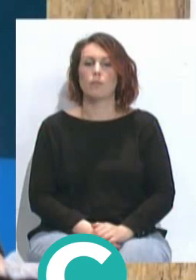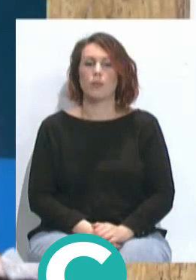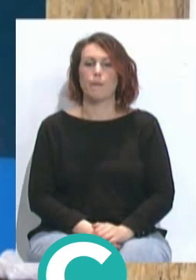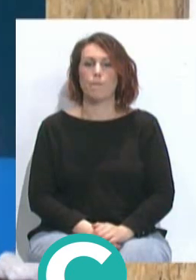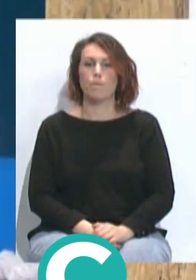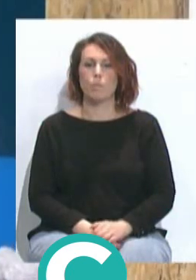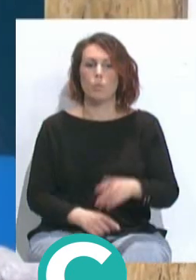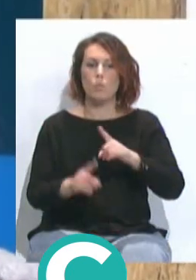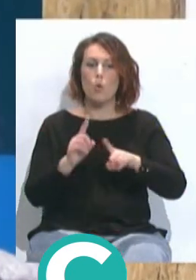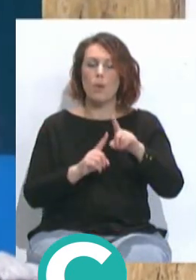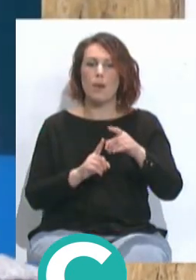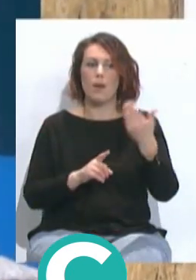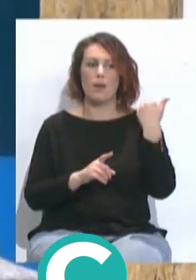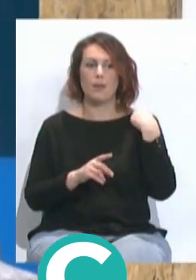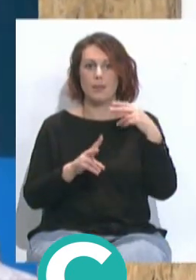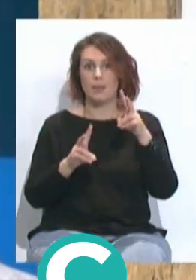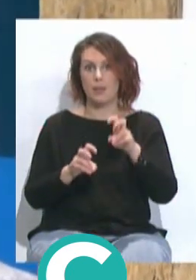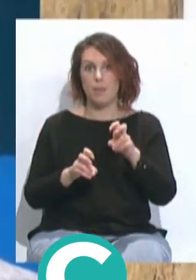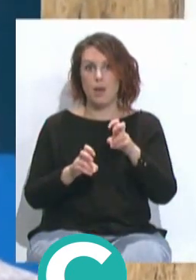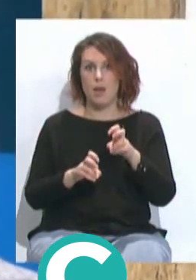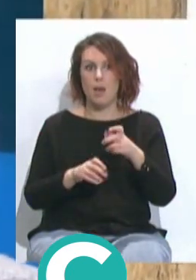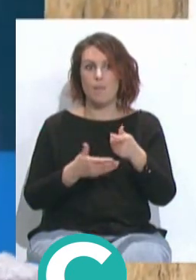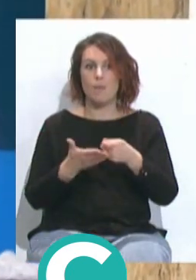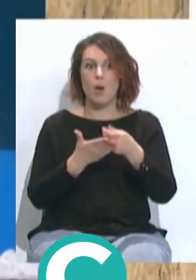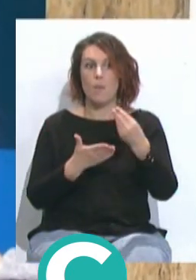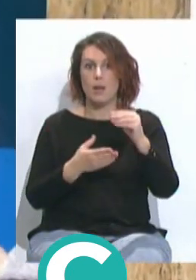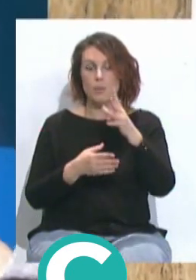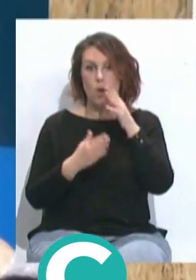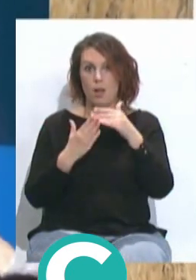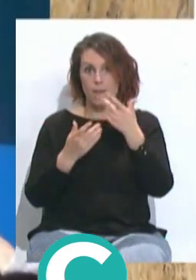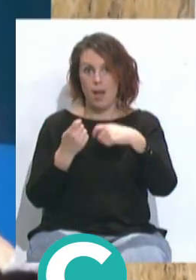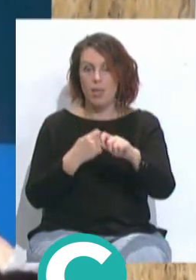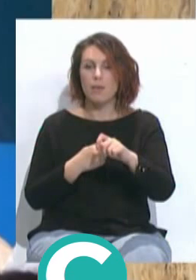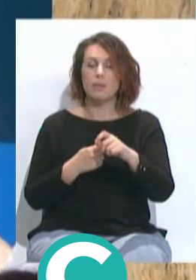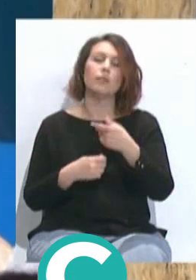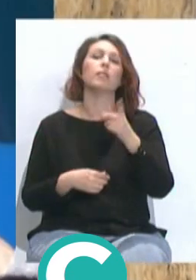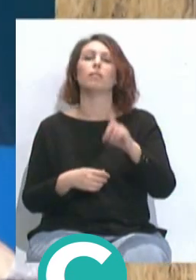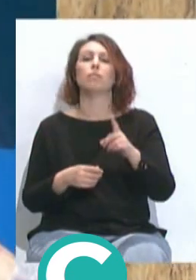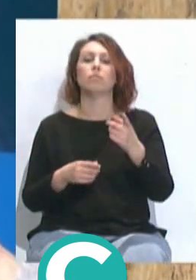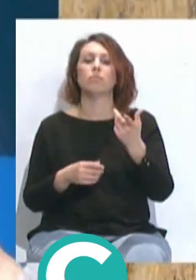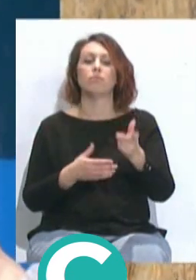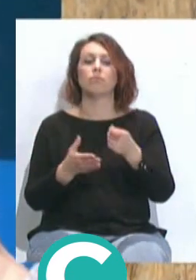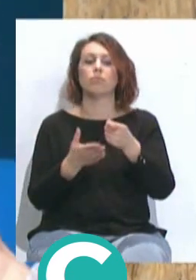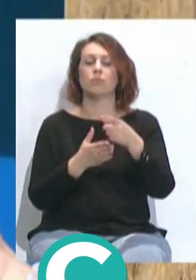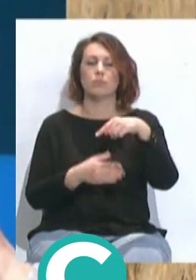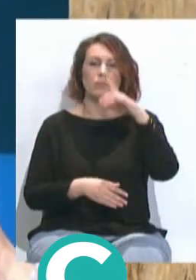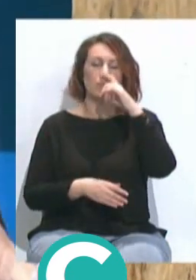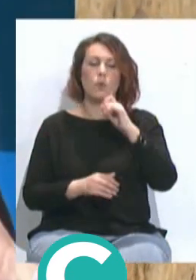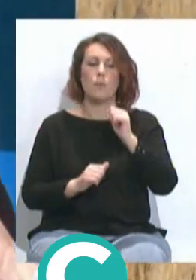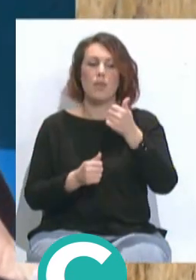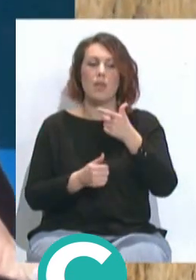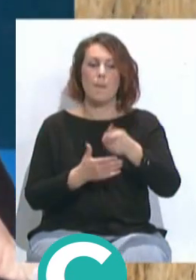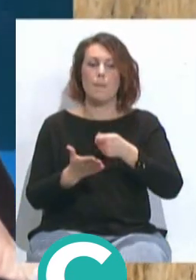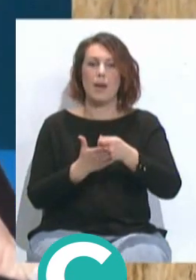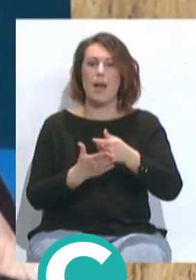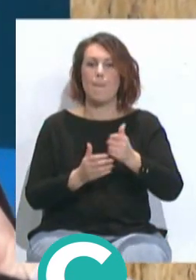el obstáculo que tuvimos con el tema de las plusvalías y el hecho de que tenemos que pagar este año tenemos que empezar a pagar los